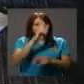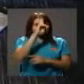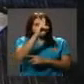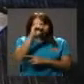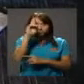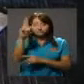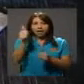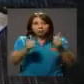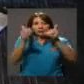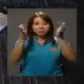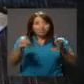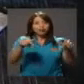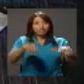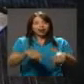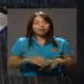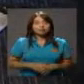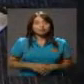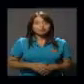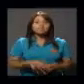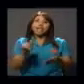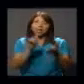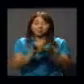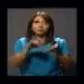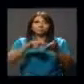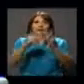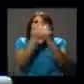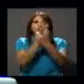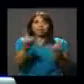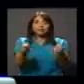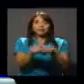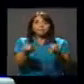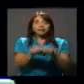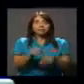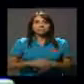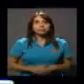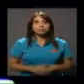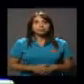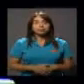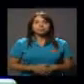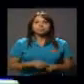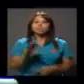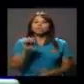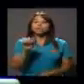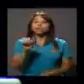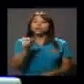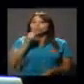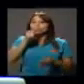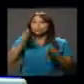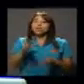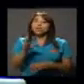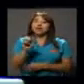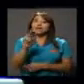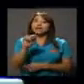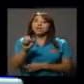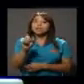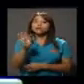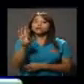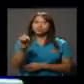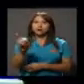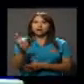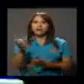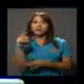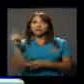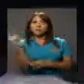candidatos el día de hoy acá eso es democracia también don ernesto adelante con su pregunta para don Oscar